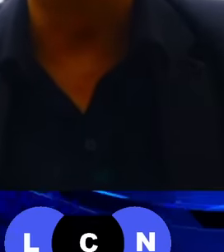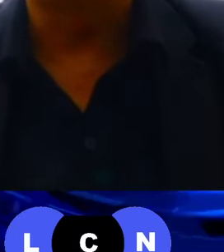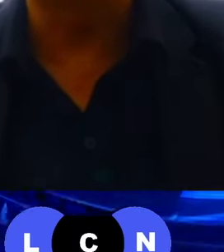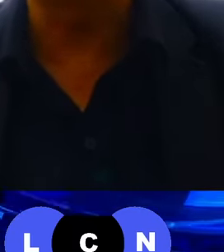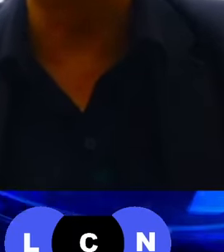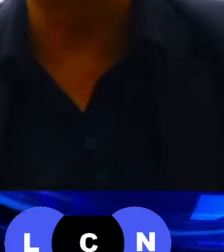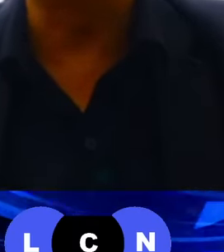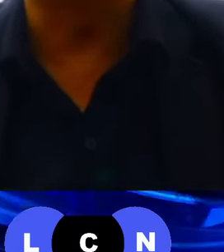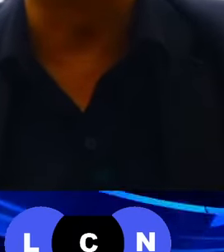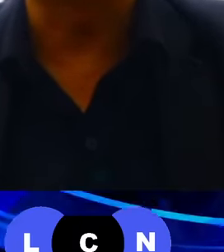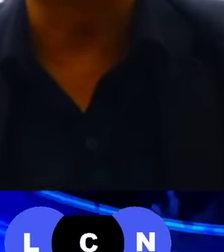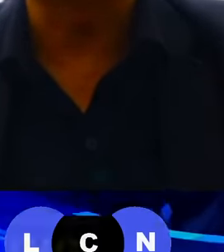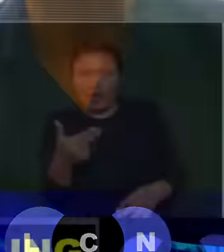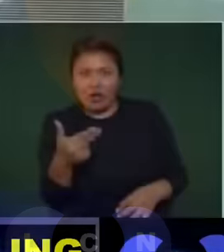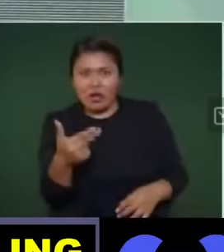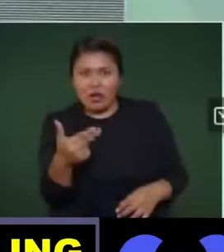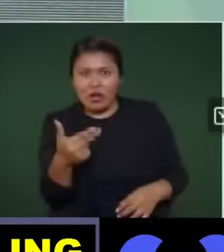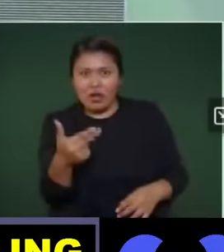Isela. Vamos a ver el video.